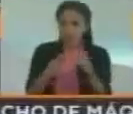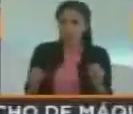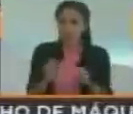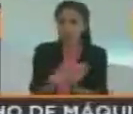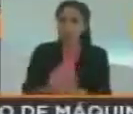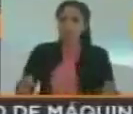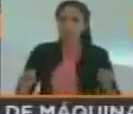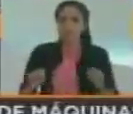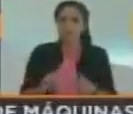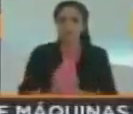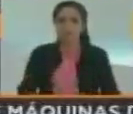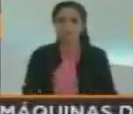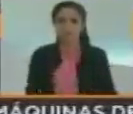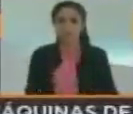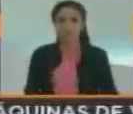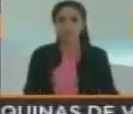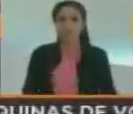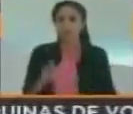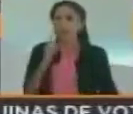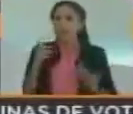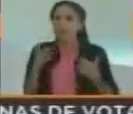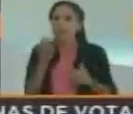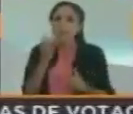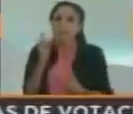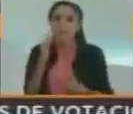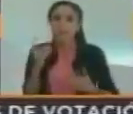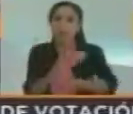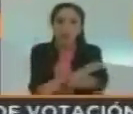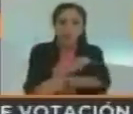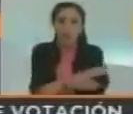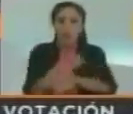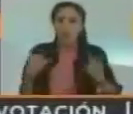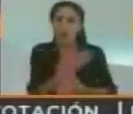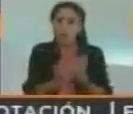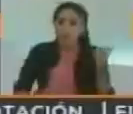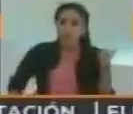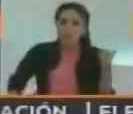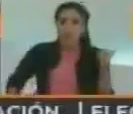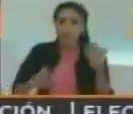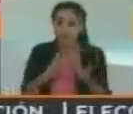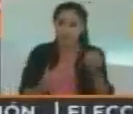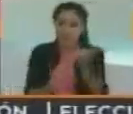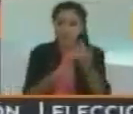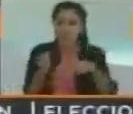si aún no habitar que fuera presidente de venezuela apoyaría la clase obrera